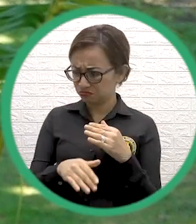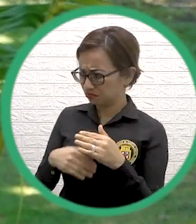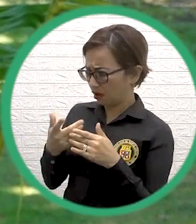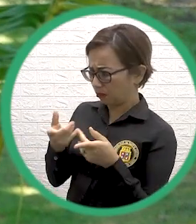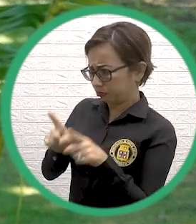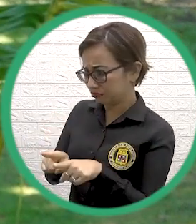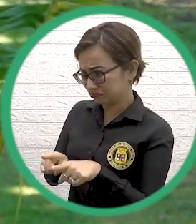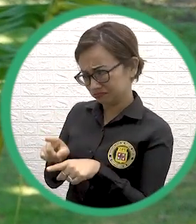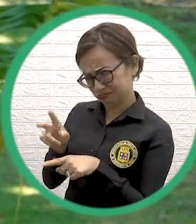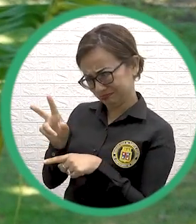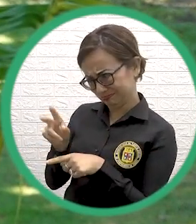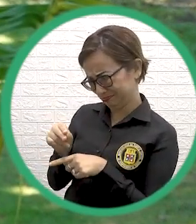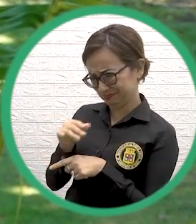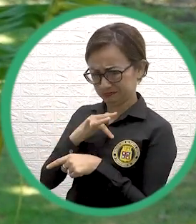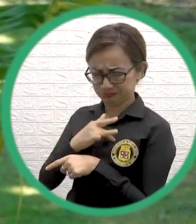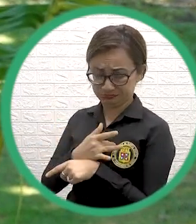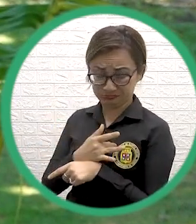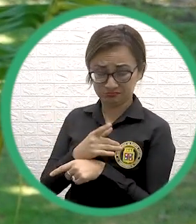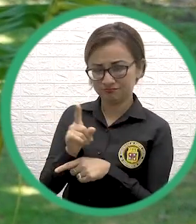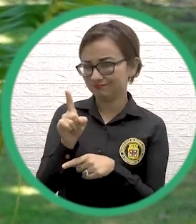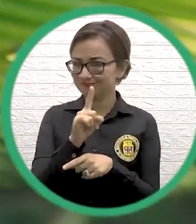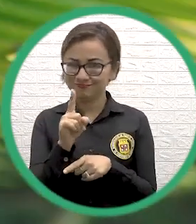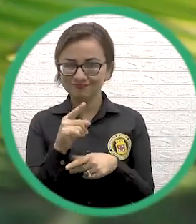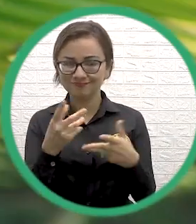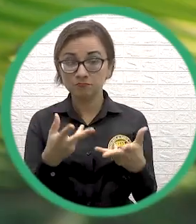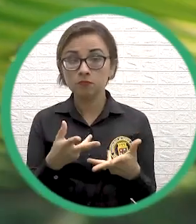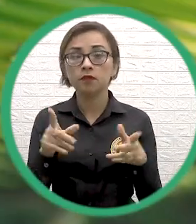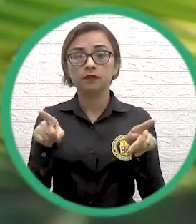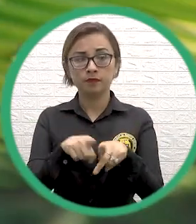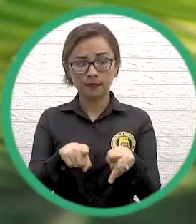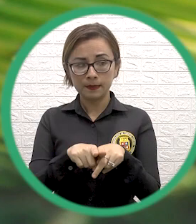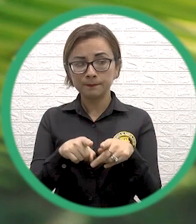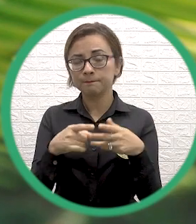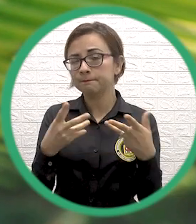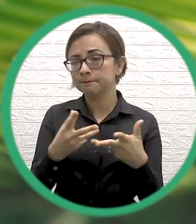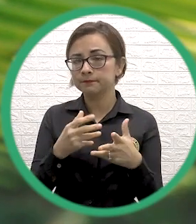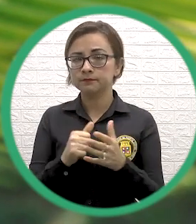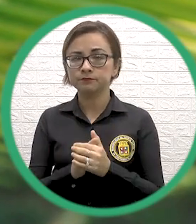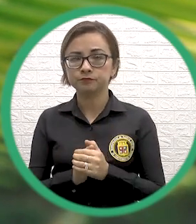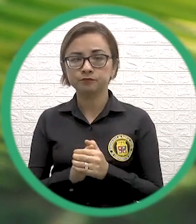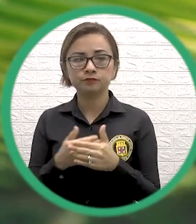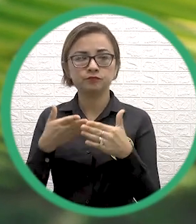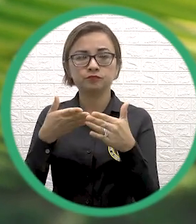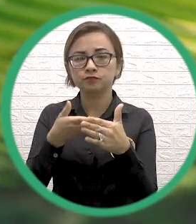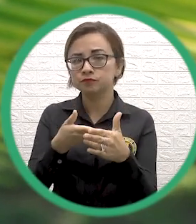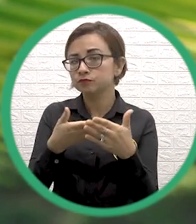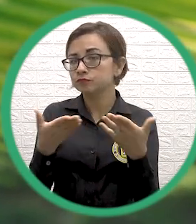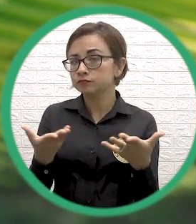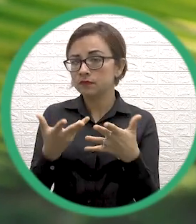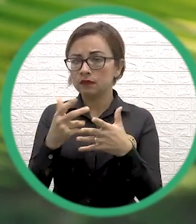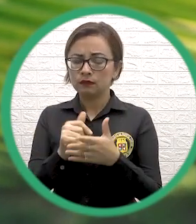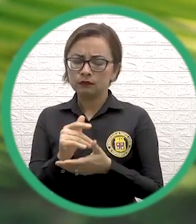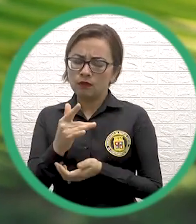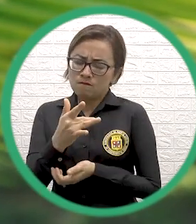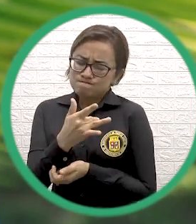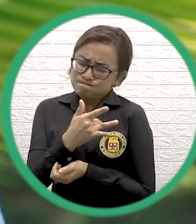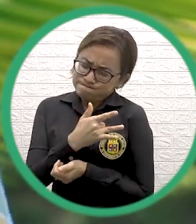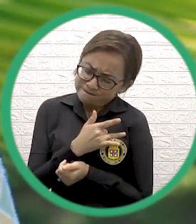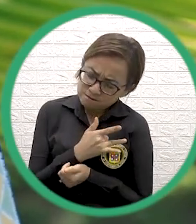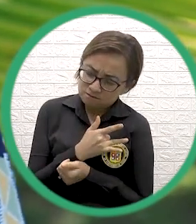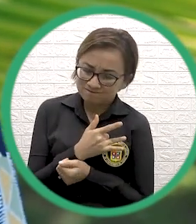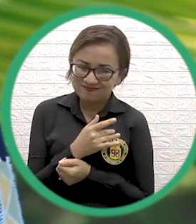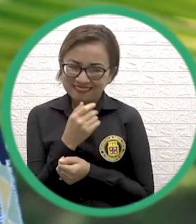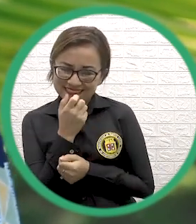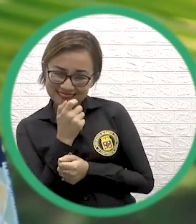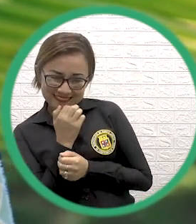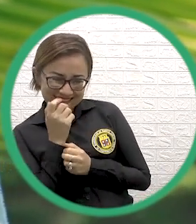vínculo. Otra muy importante es establecer acuerdos y límites con el fin de respetar y no herir a la otra